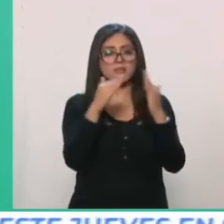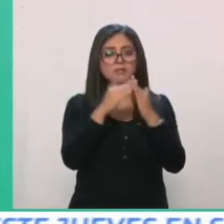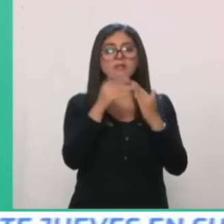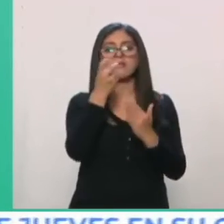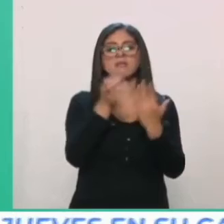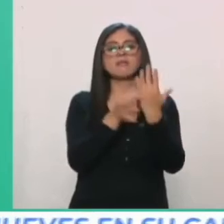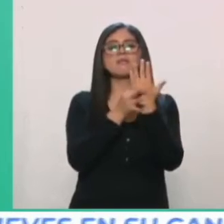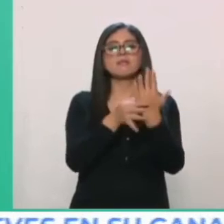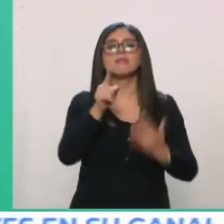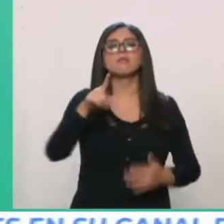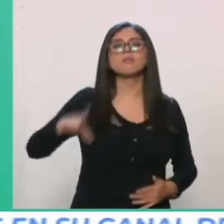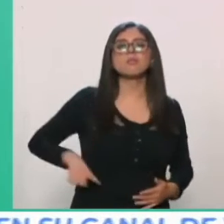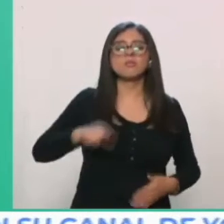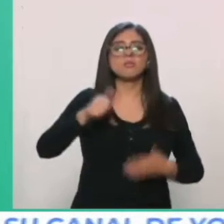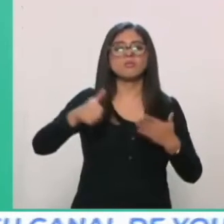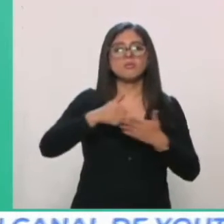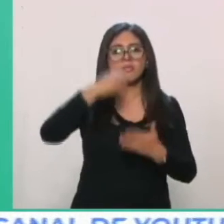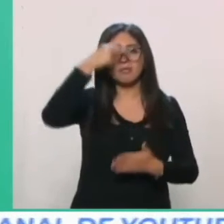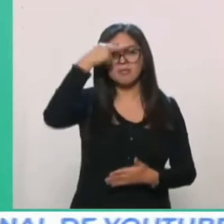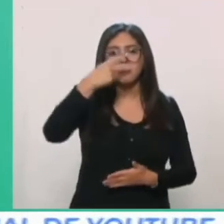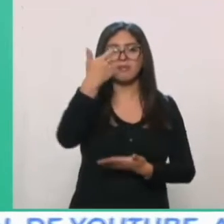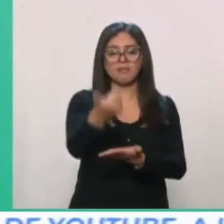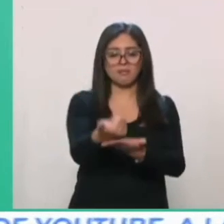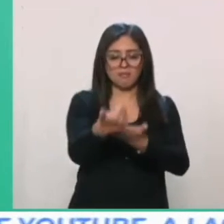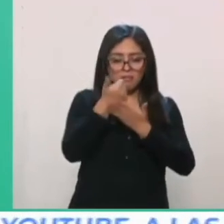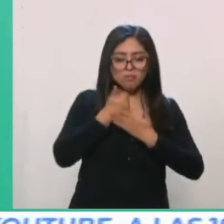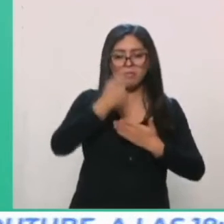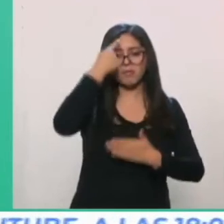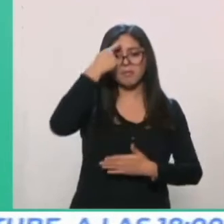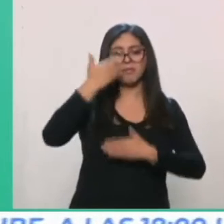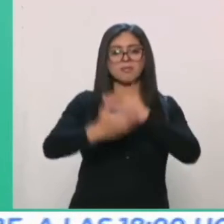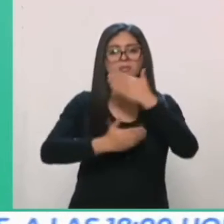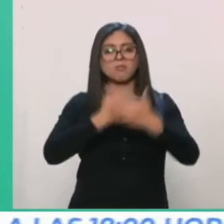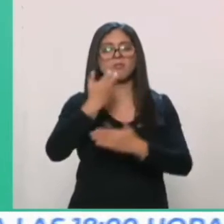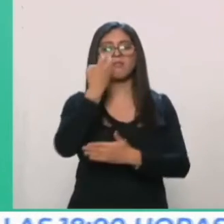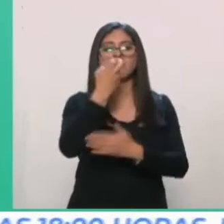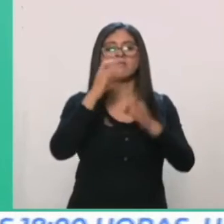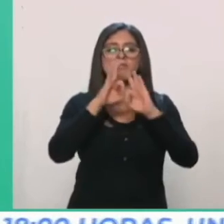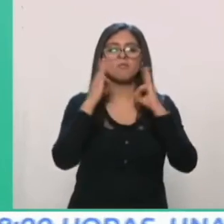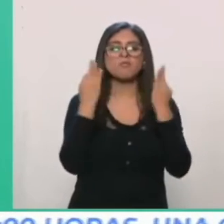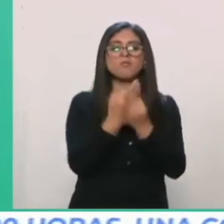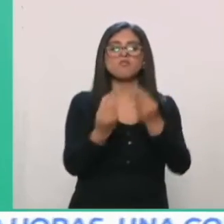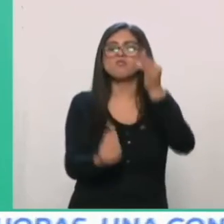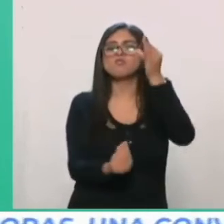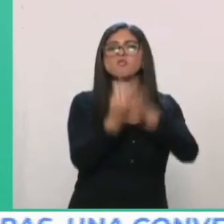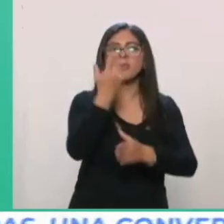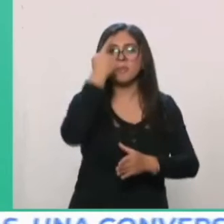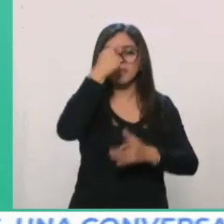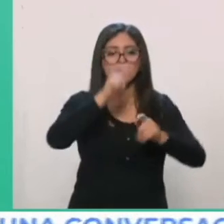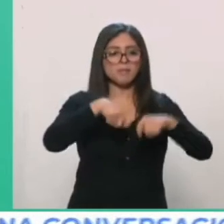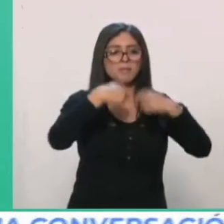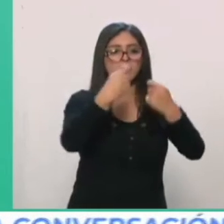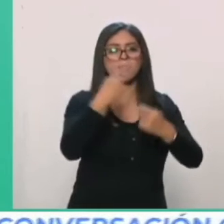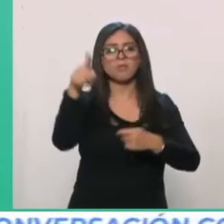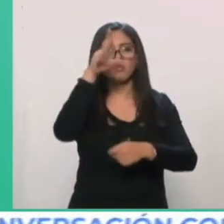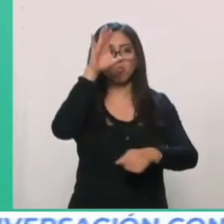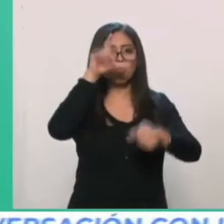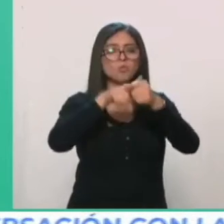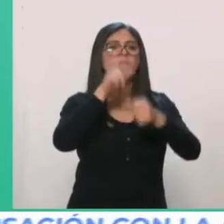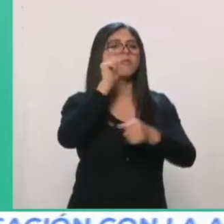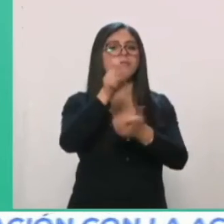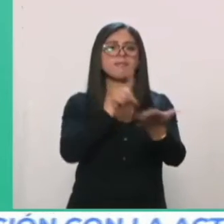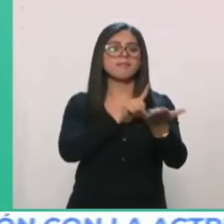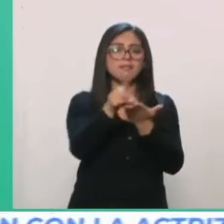gobierno de la ciudad todo el apoyo para sacar adelante esta nueva forma de ejercer los derechos culturales a